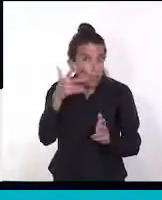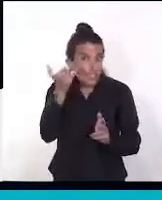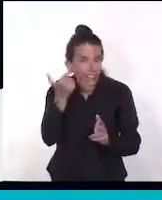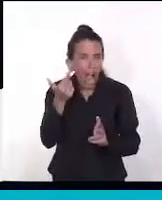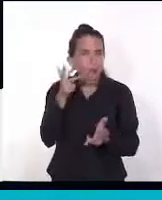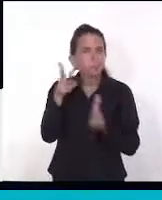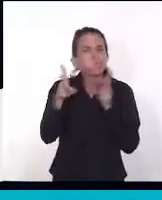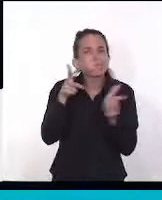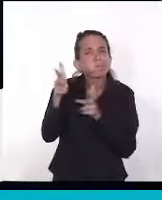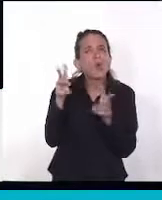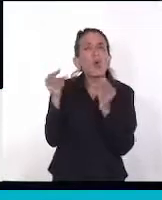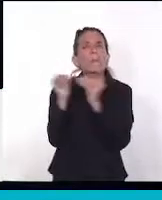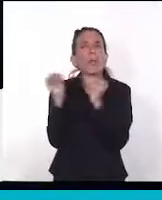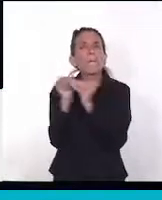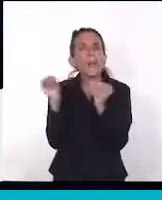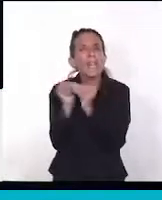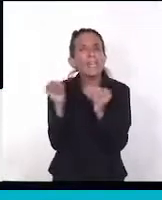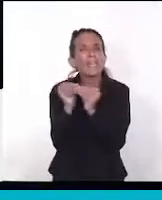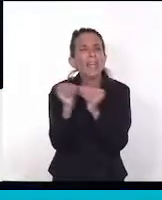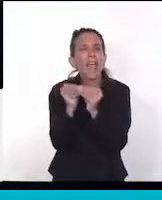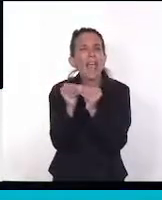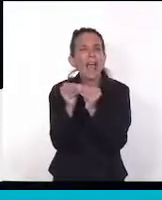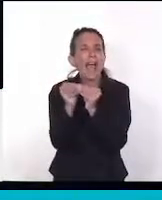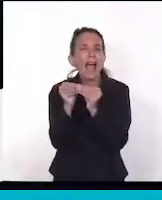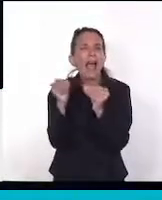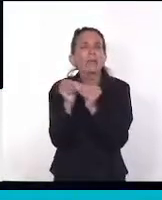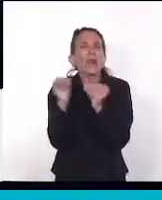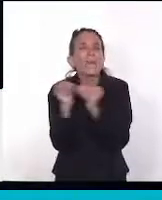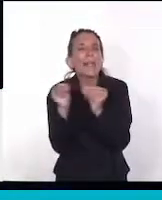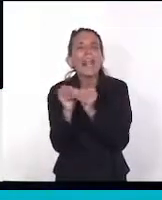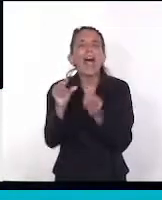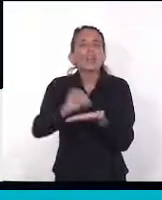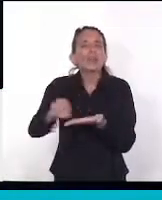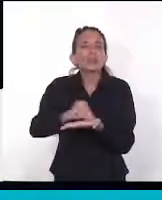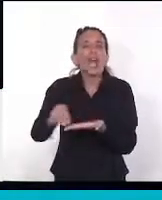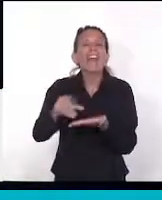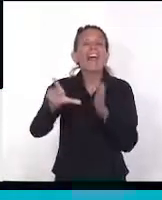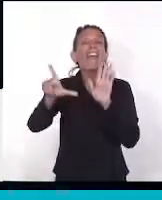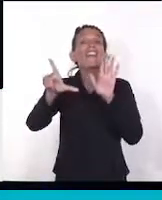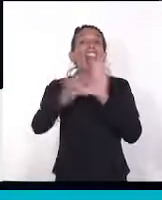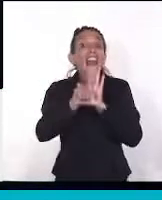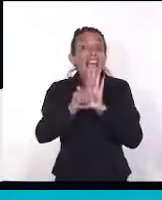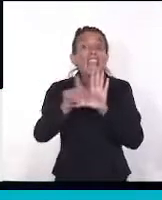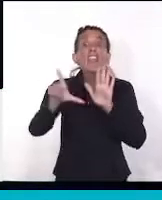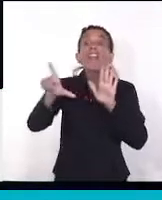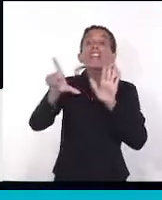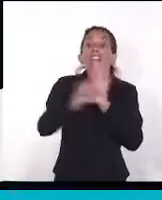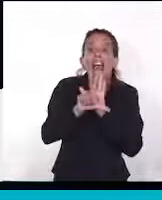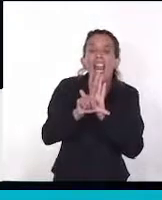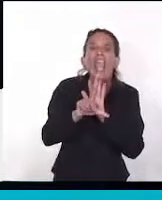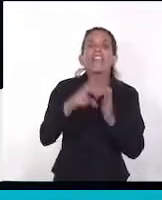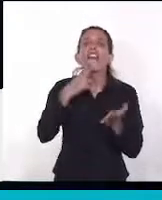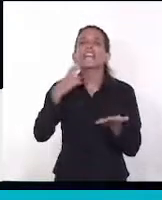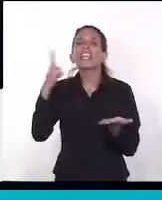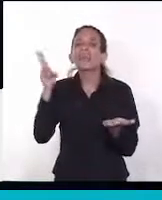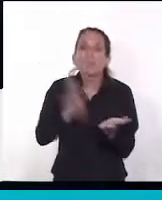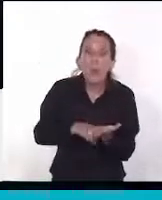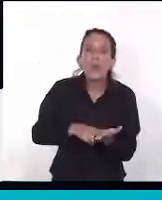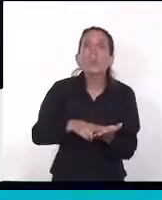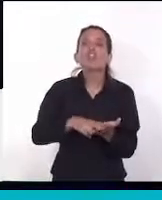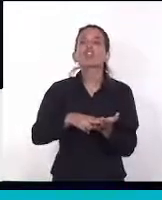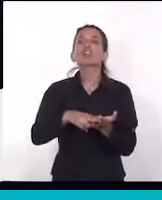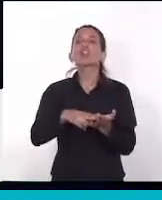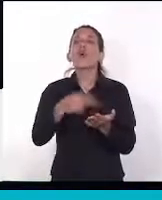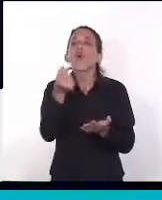este proyecto de ley, no plantea nada sobre la rebaja de la tarifa que correspondería, ni tampoco dice